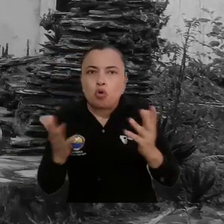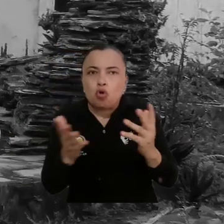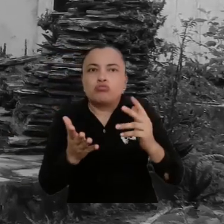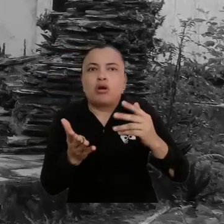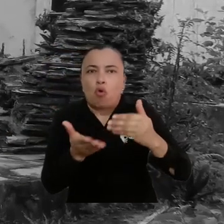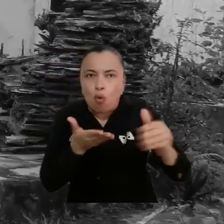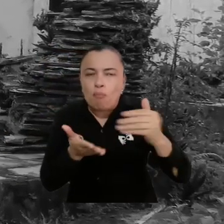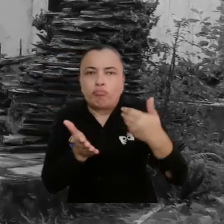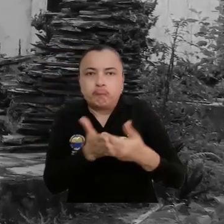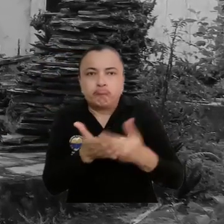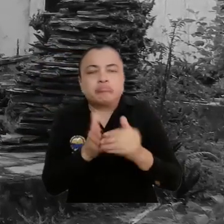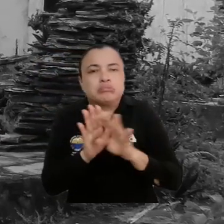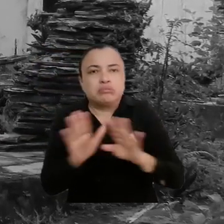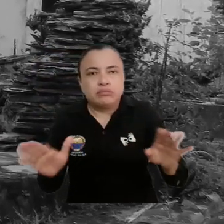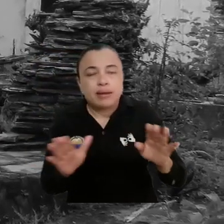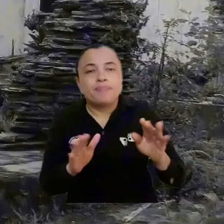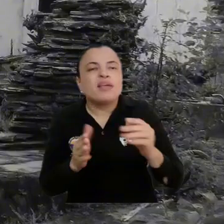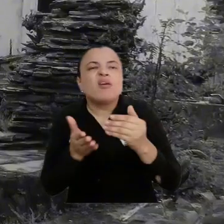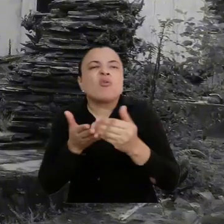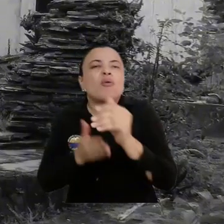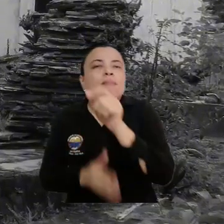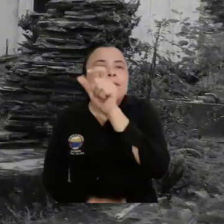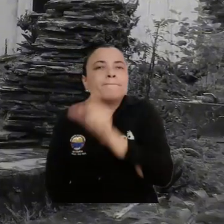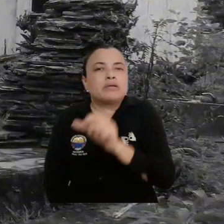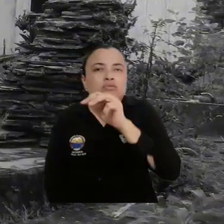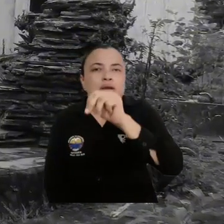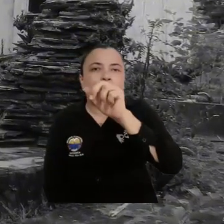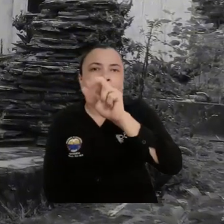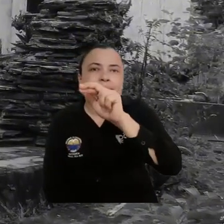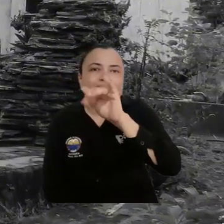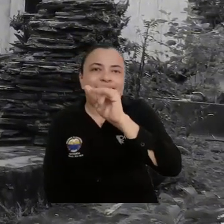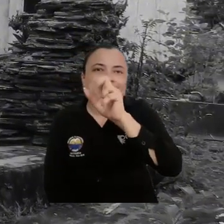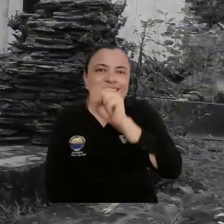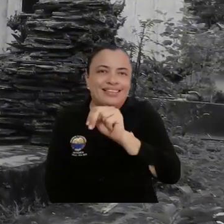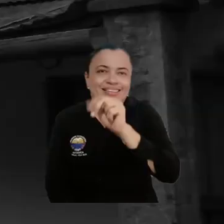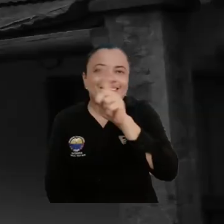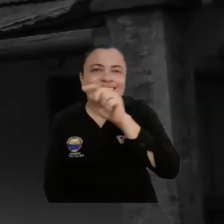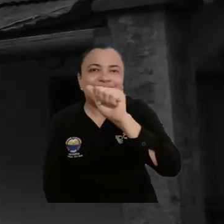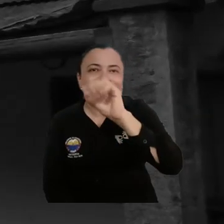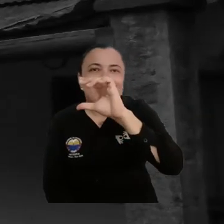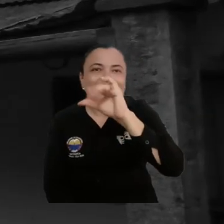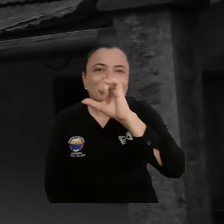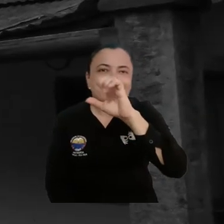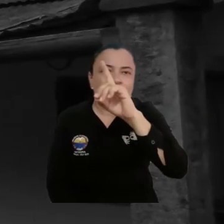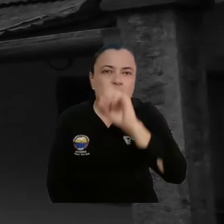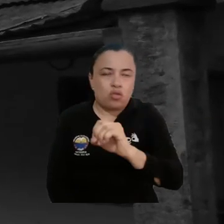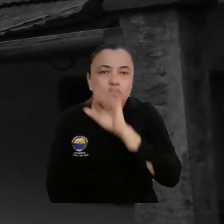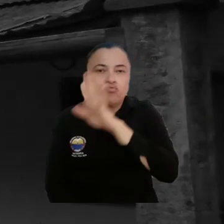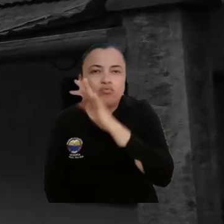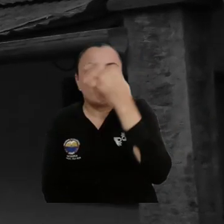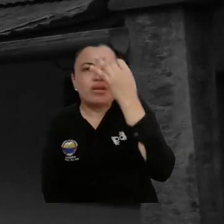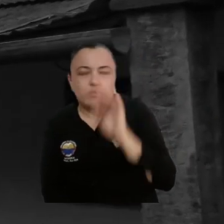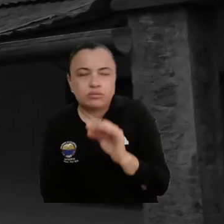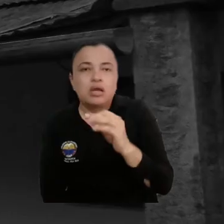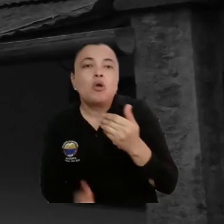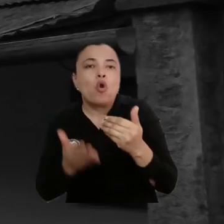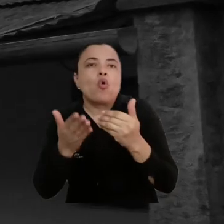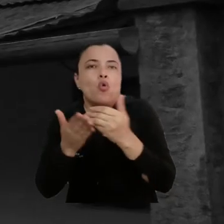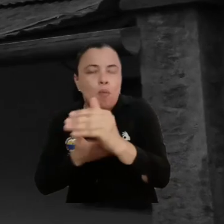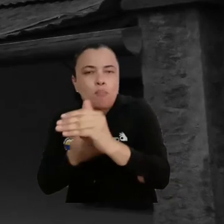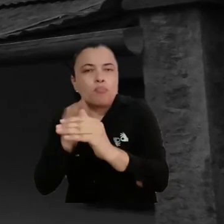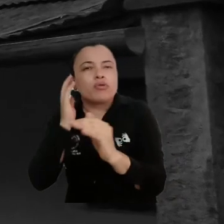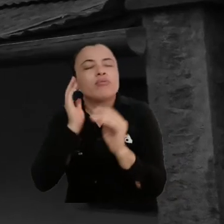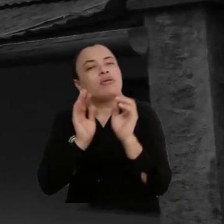le compra a Martín Salcedo, un francés, Sogler. Ese Sogler le compró a Salcedo porque se